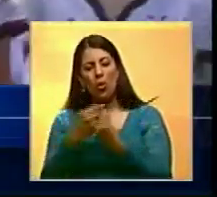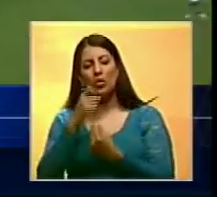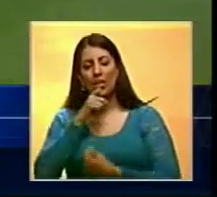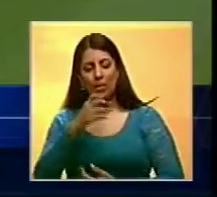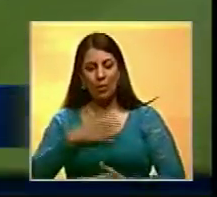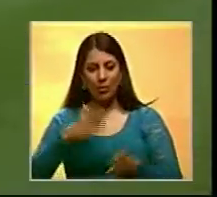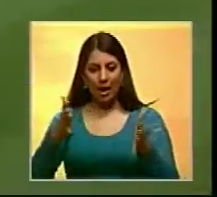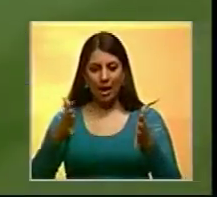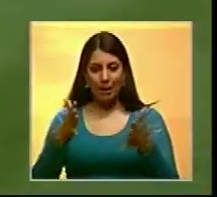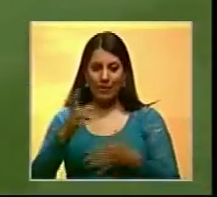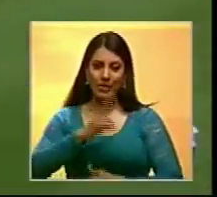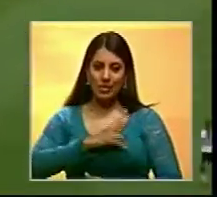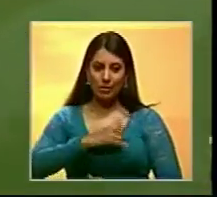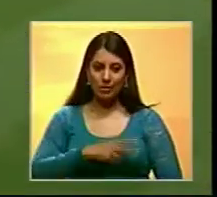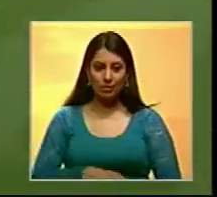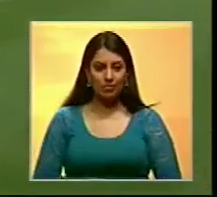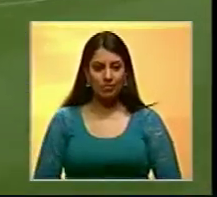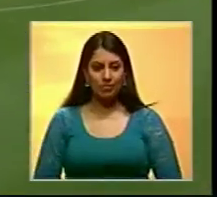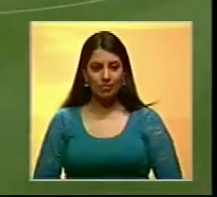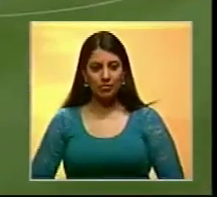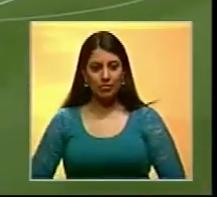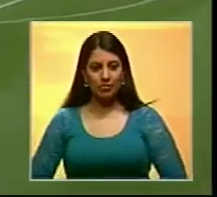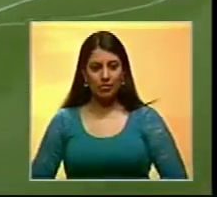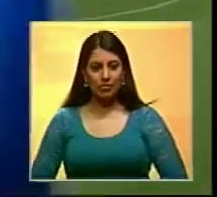equipo campeón de Venevisión.